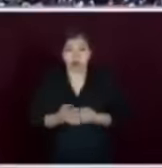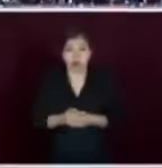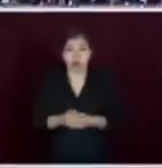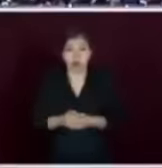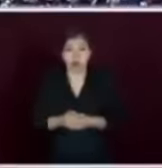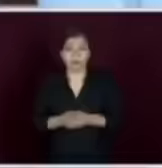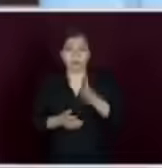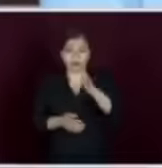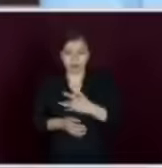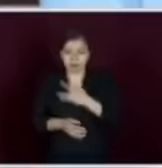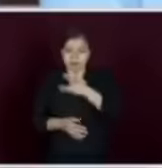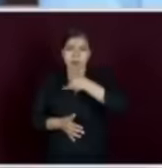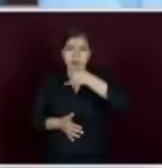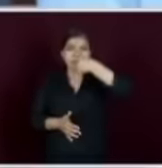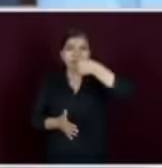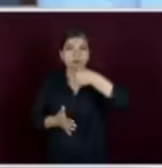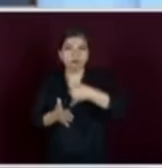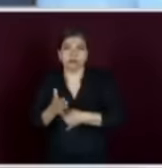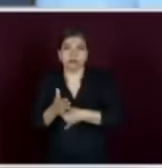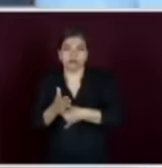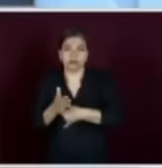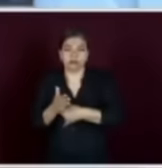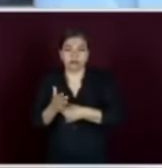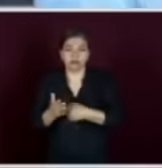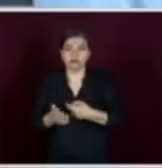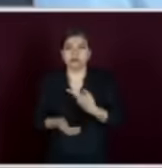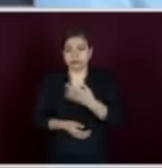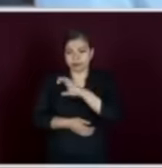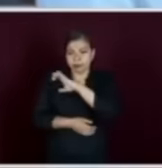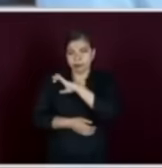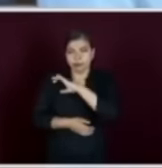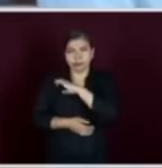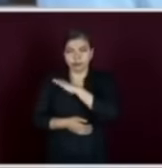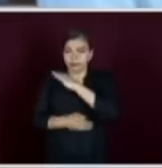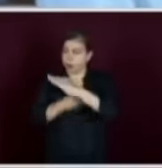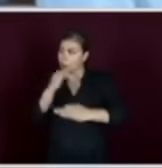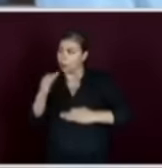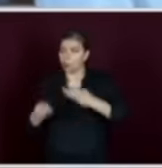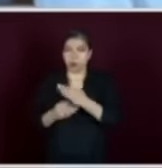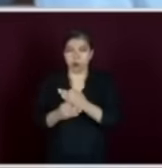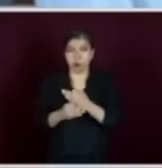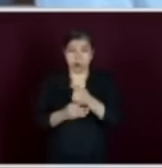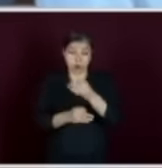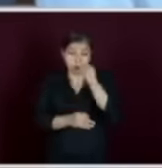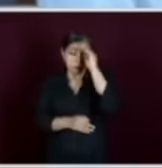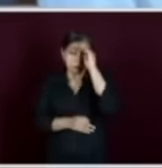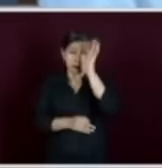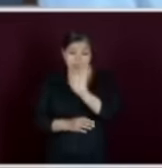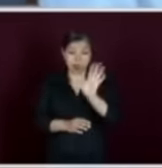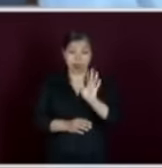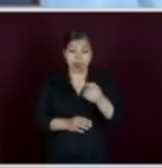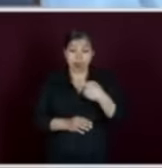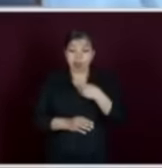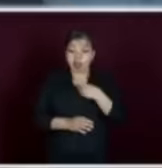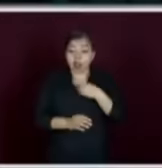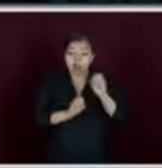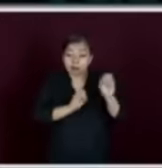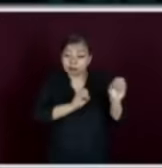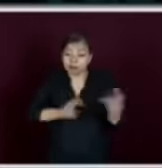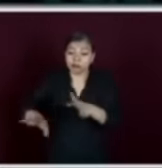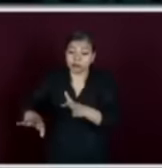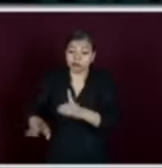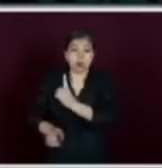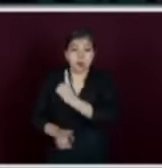profundo sentido de fraternidad, en no dejar a nadie solo, en